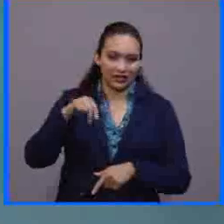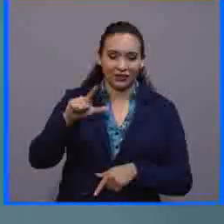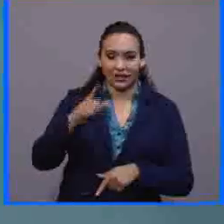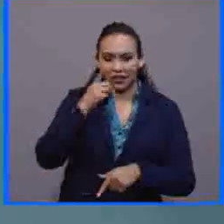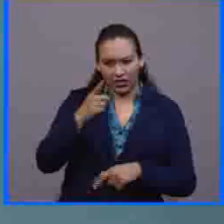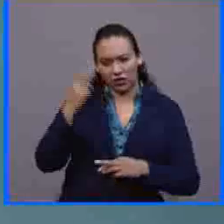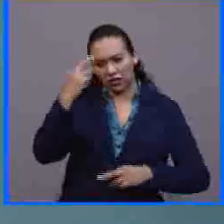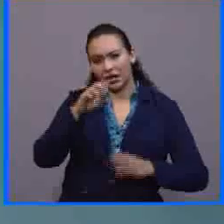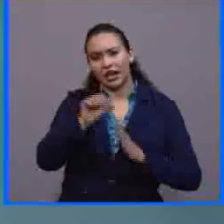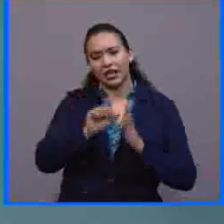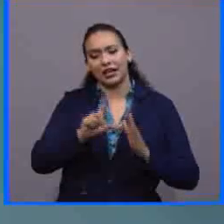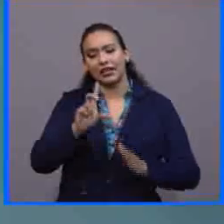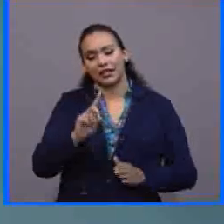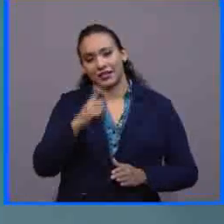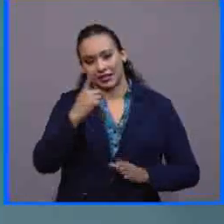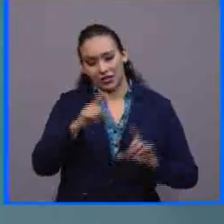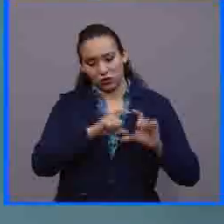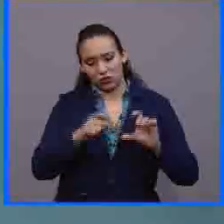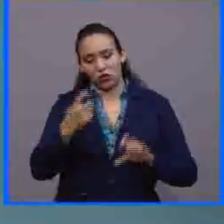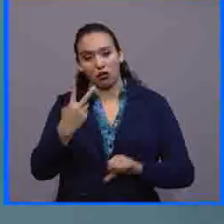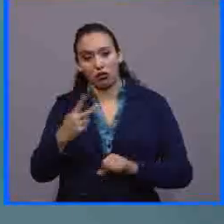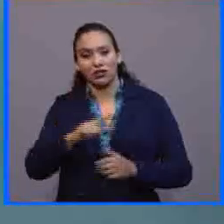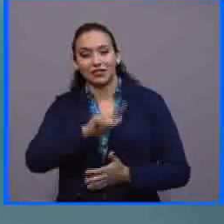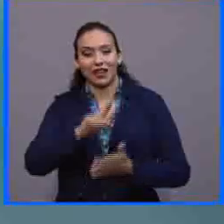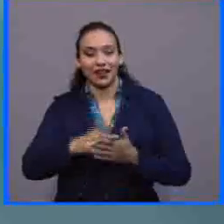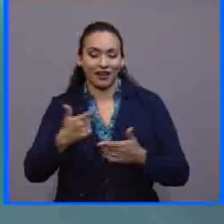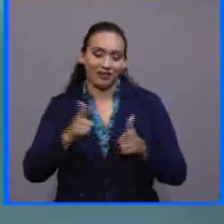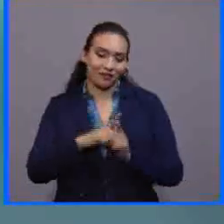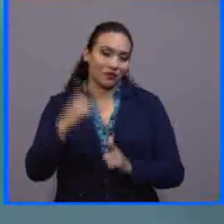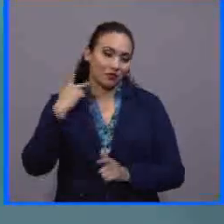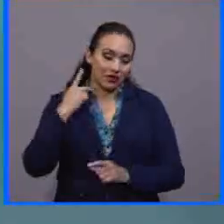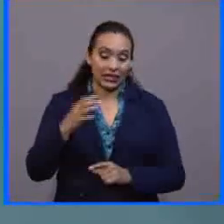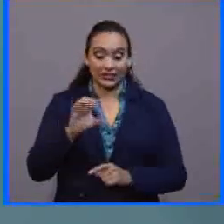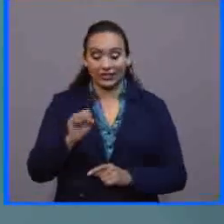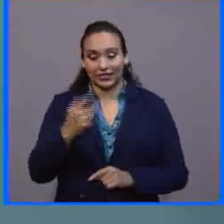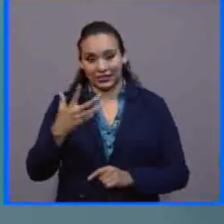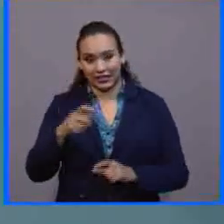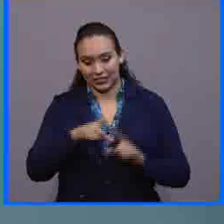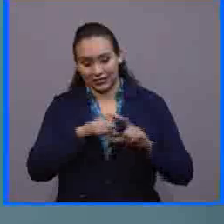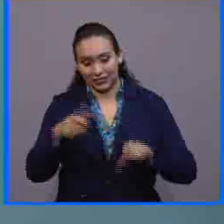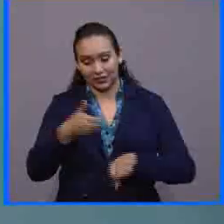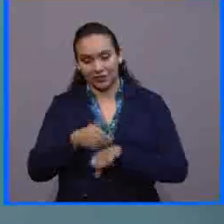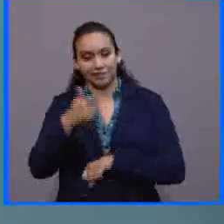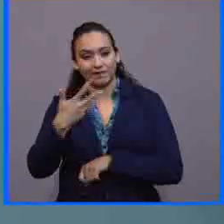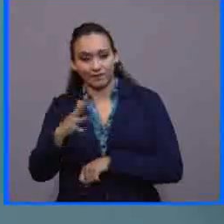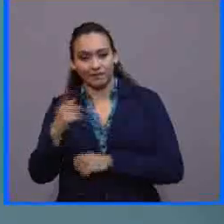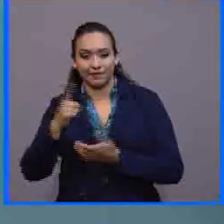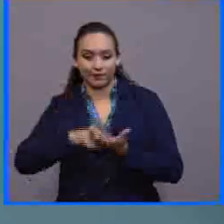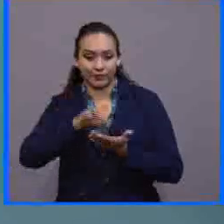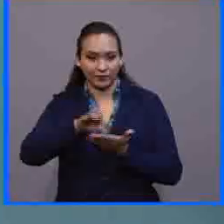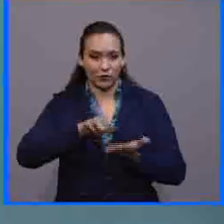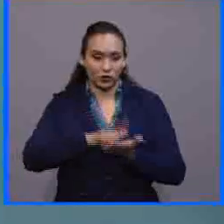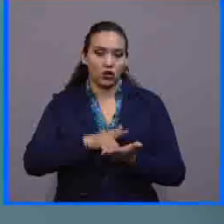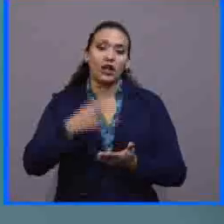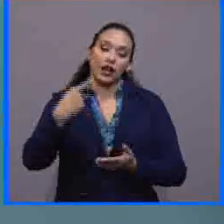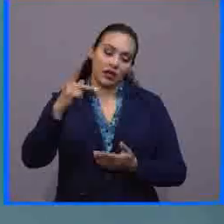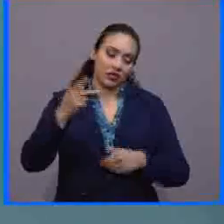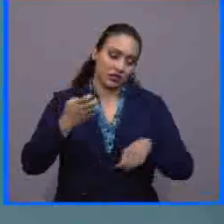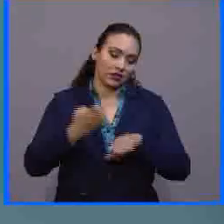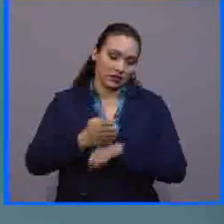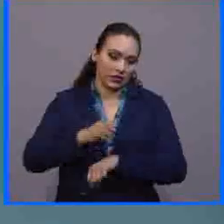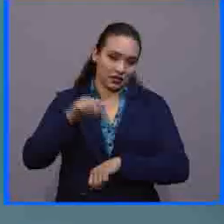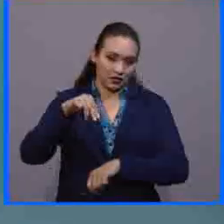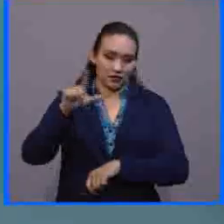artículos 31, párrafo 2 de la Ley de Partidos y 65, párrafo 10 de la Constitución local, a fin de que se